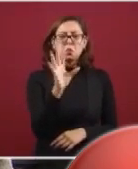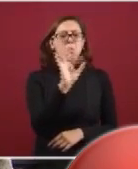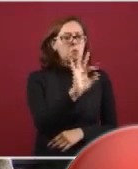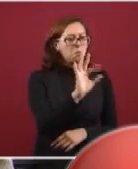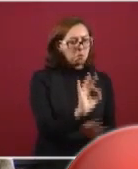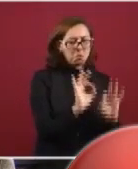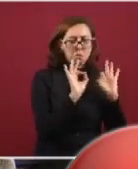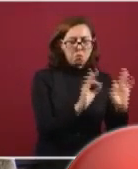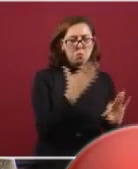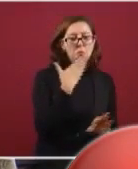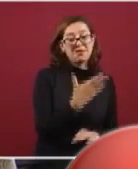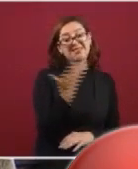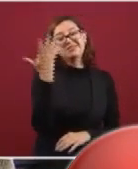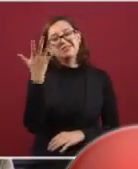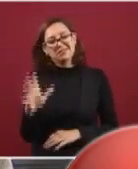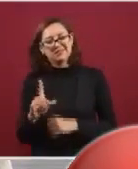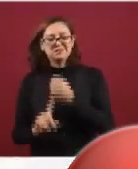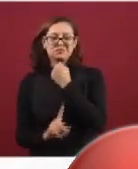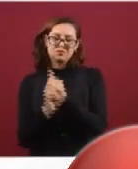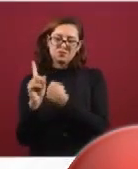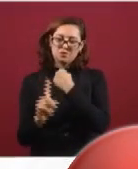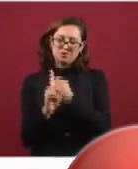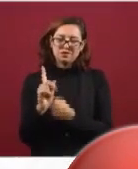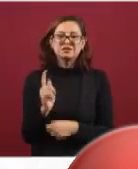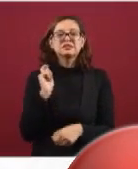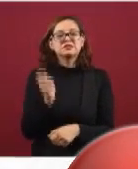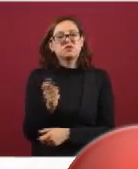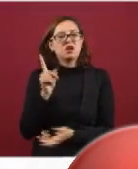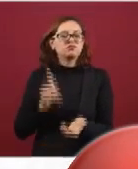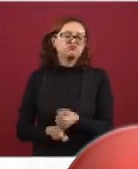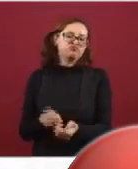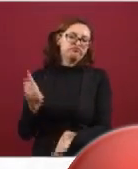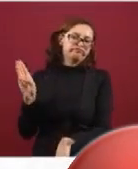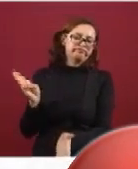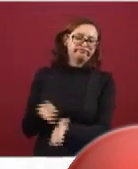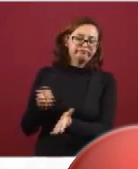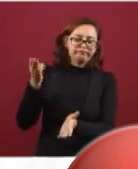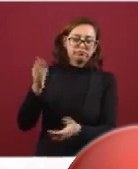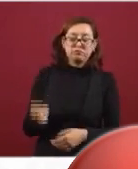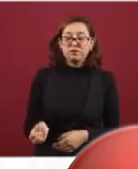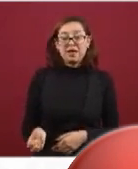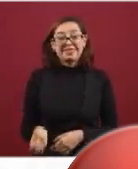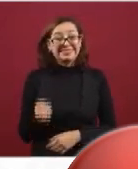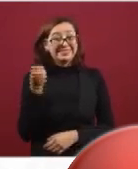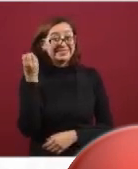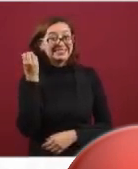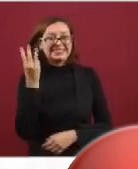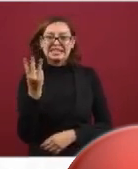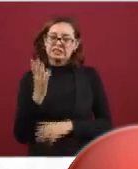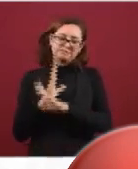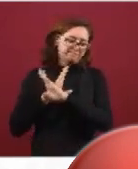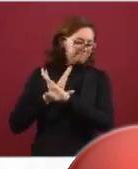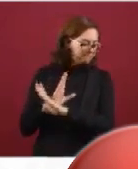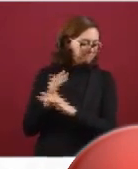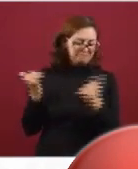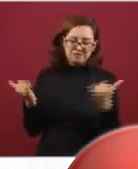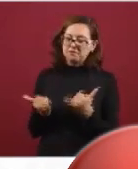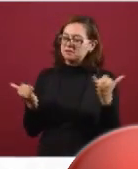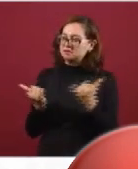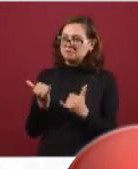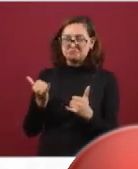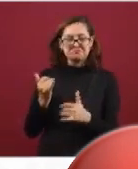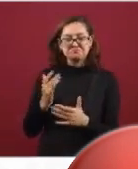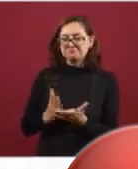10 salieron con problemas, eso quiere decir que se les impuso multas, 3 no se permitieron a realizar la